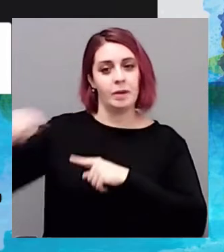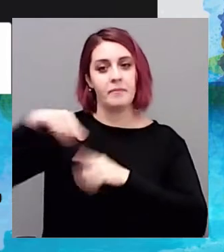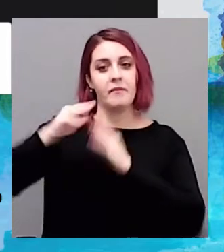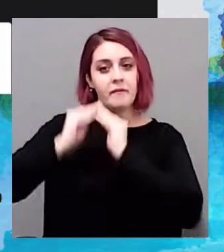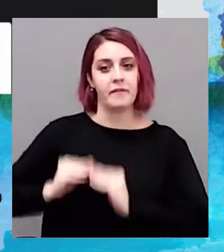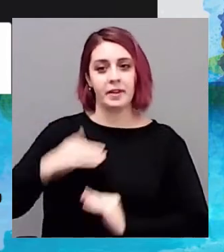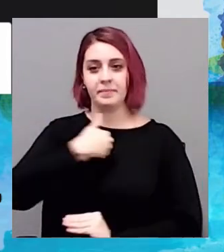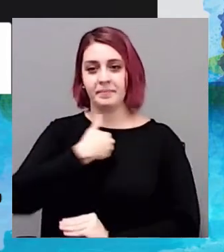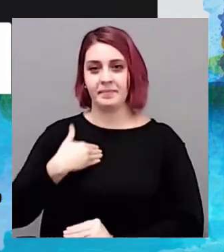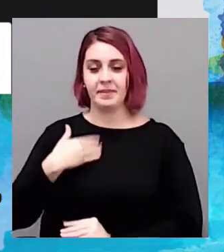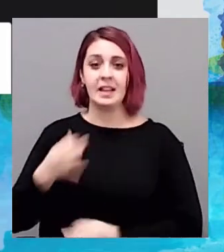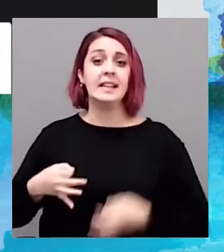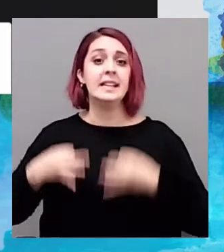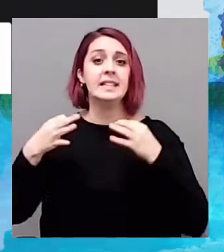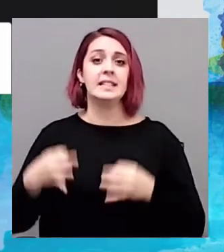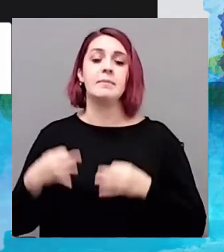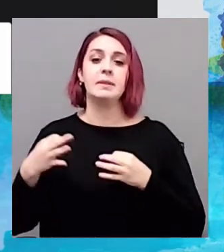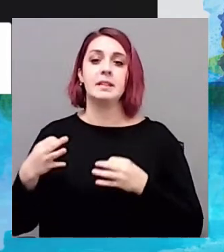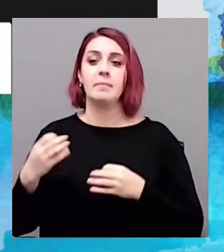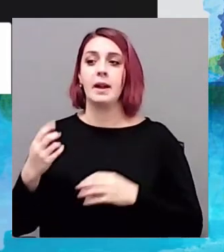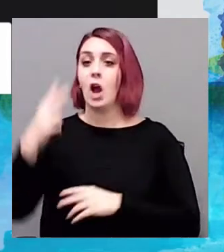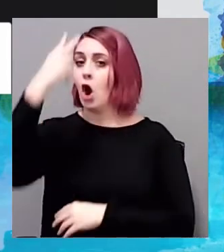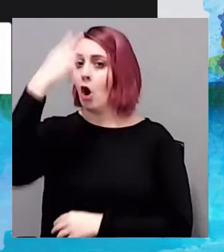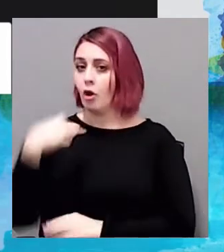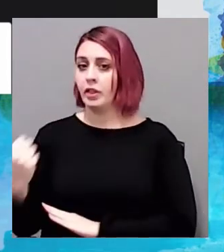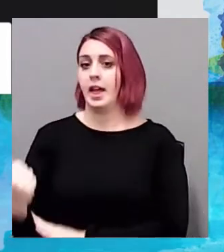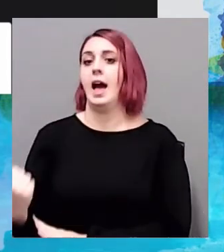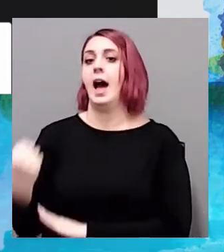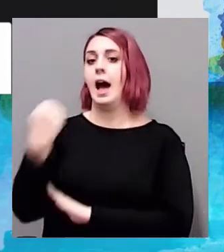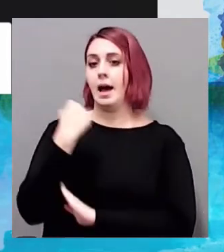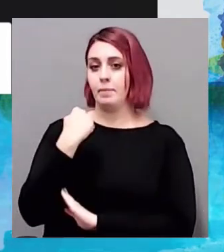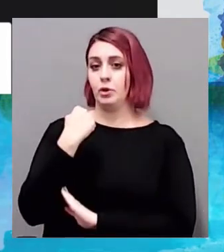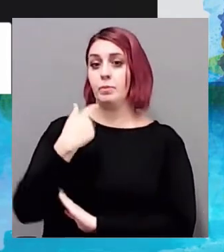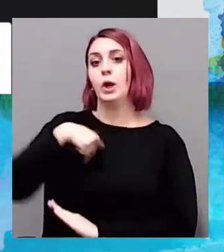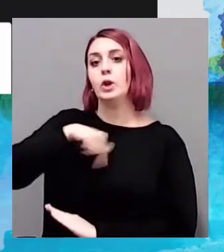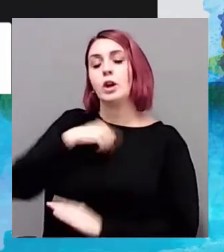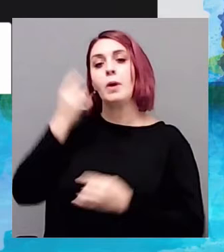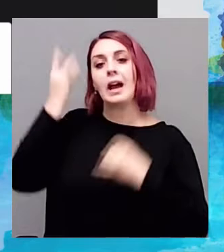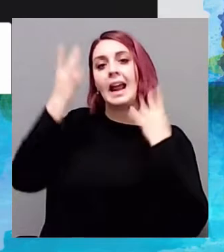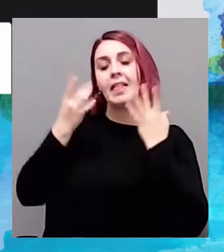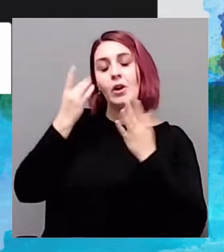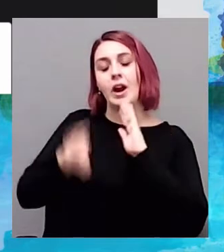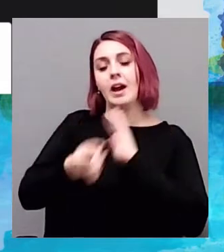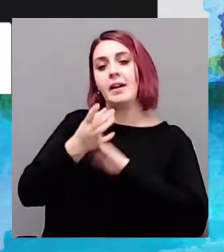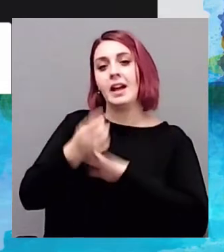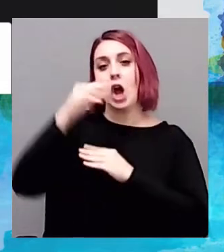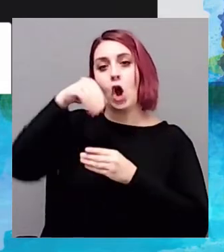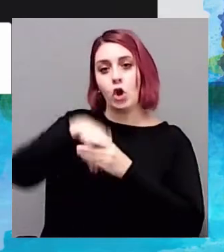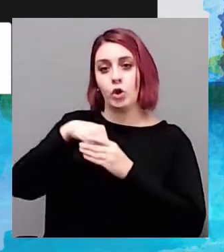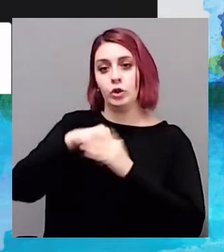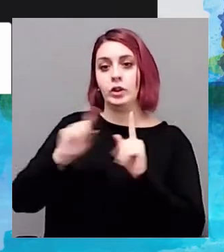obviamente siempre con el apoyo de la ONCE, pero nosotras como creadoras de contenido y que luego son